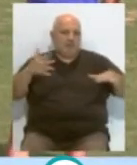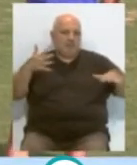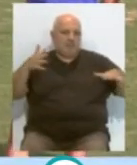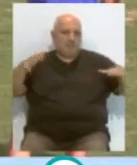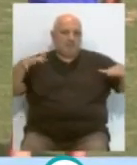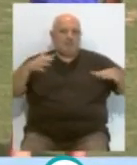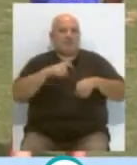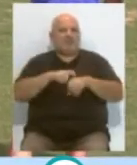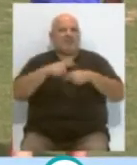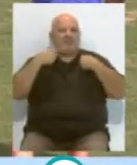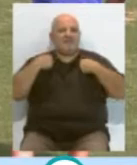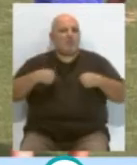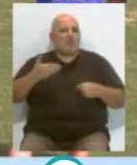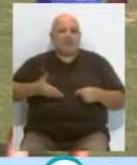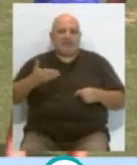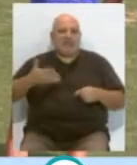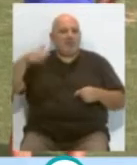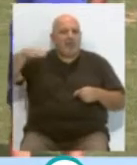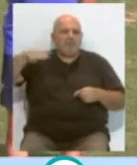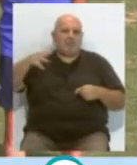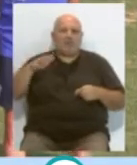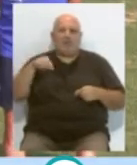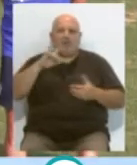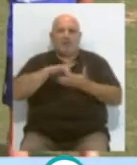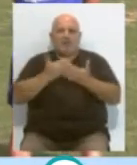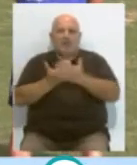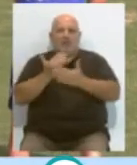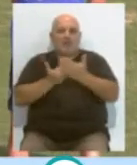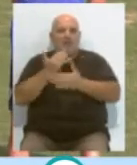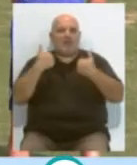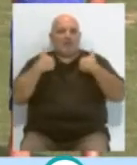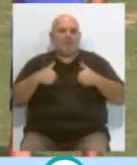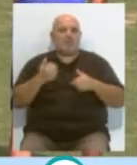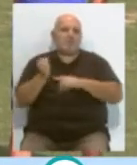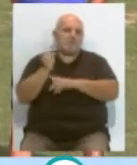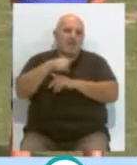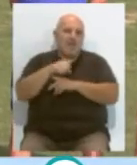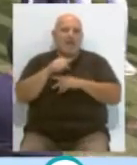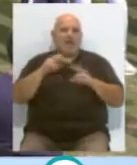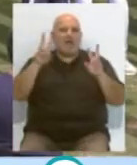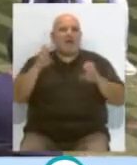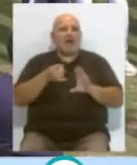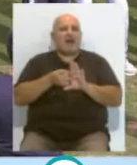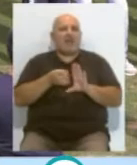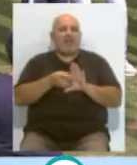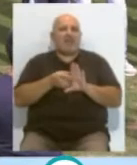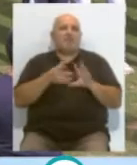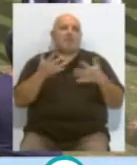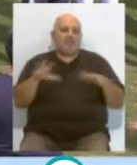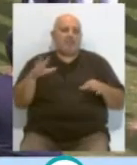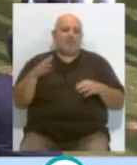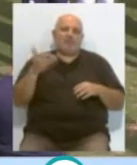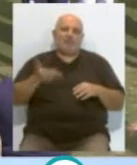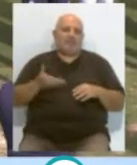bigardos con una física importante y que día a día estamos viendo cómo el físico se está imponiendo no a la calidad, pero sí que es